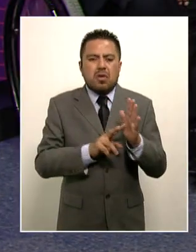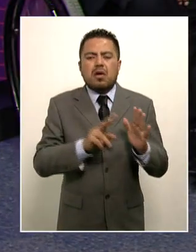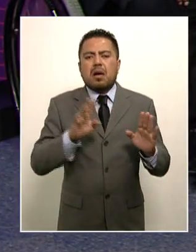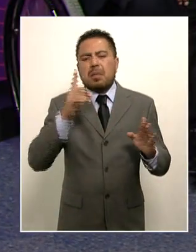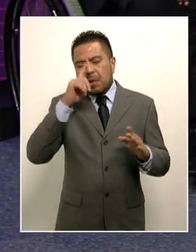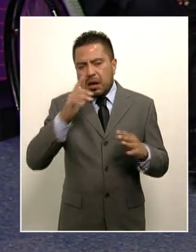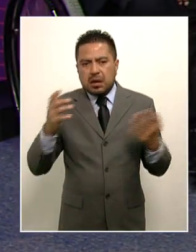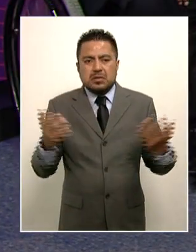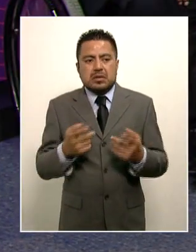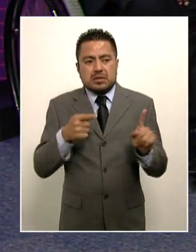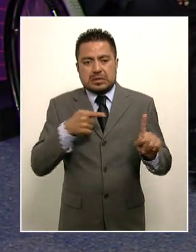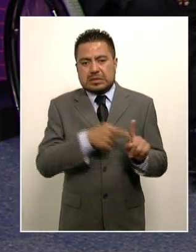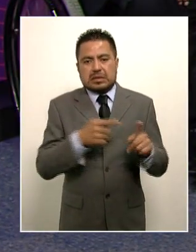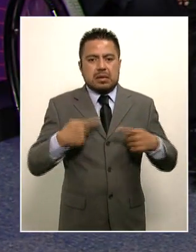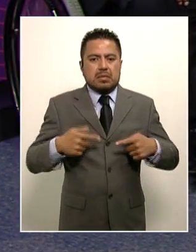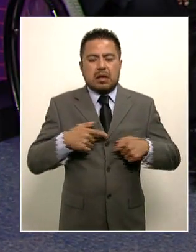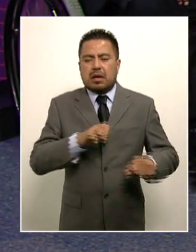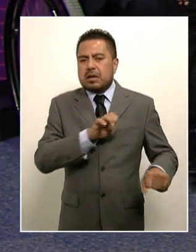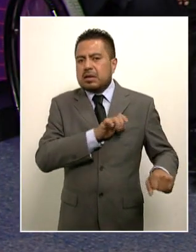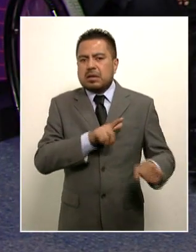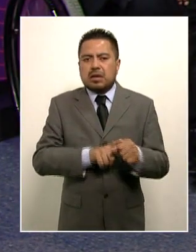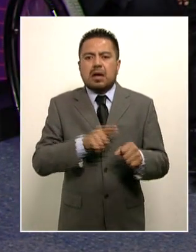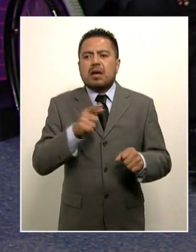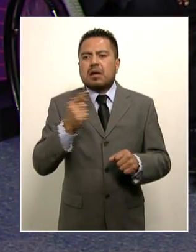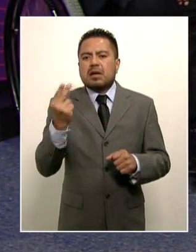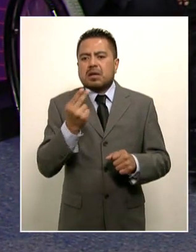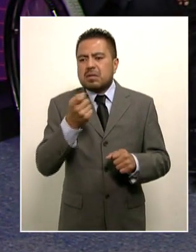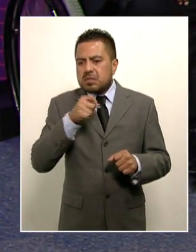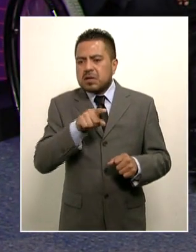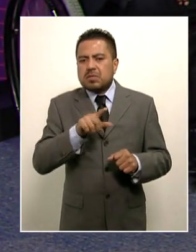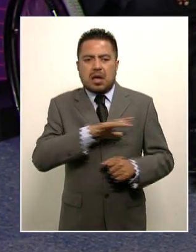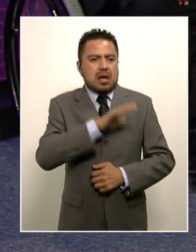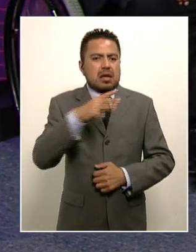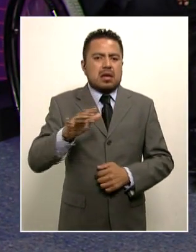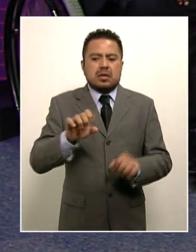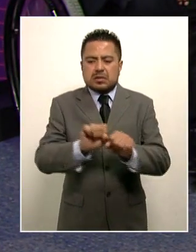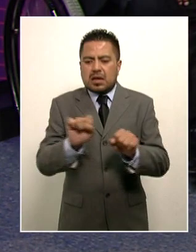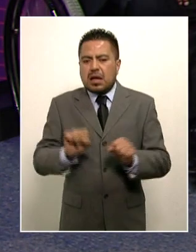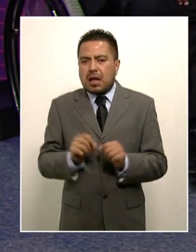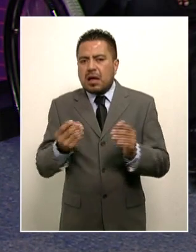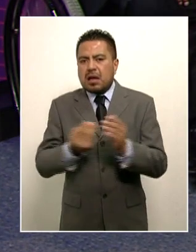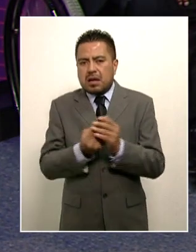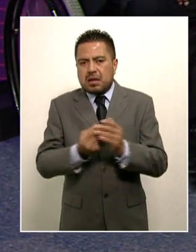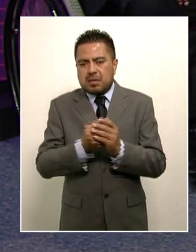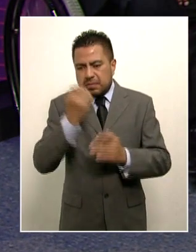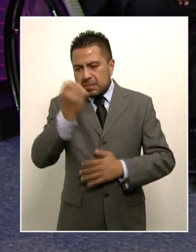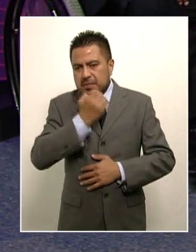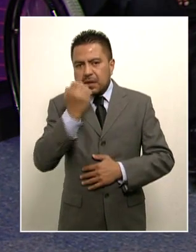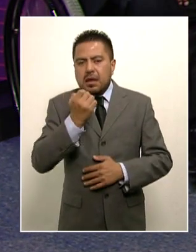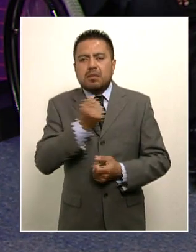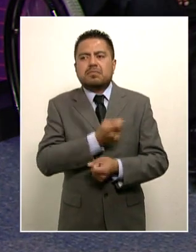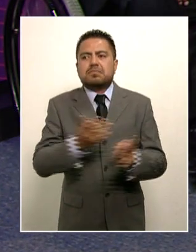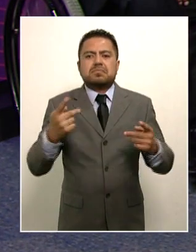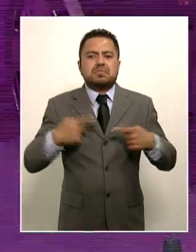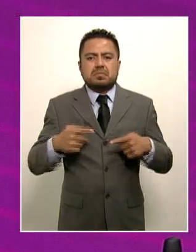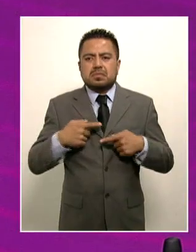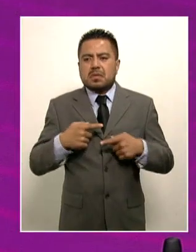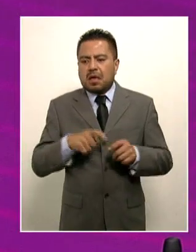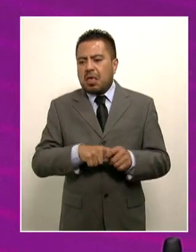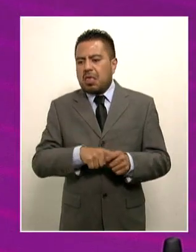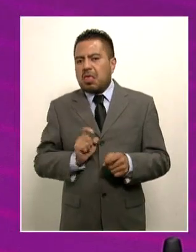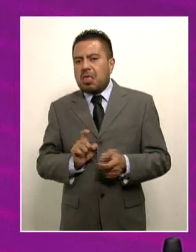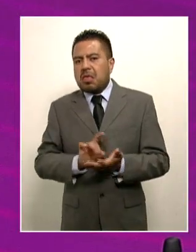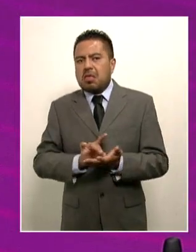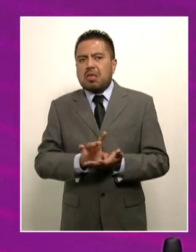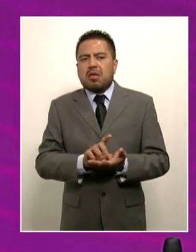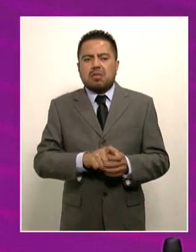hacer para esa persona en específico, sino para la generalidad del salón de clase, ¿no? Entonces, muchas personas están excluidas